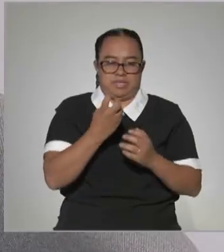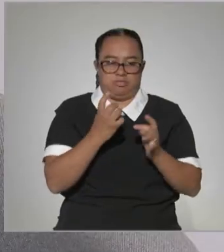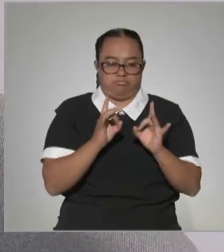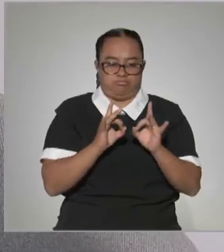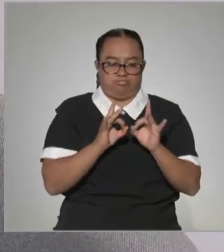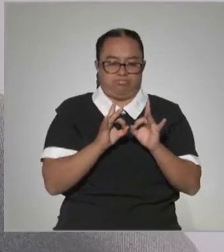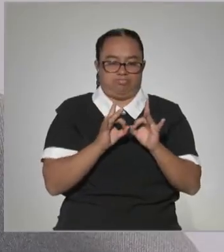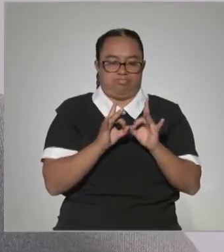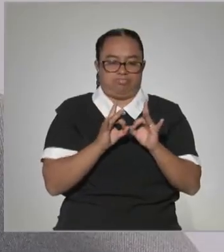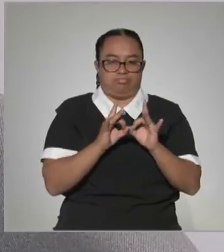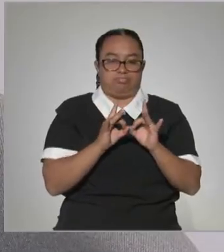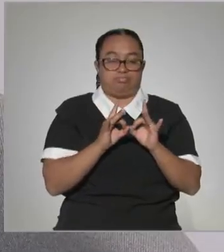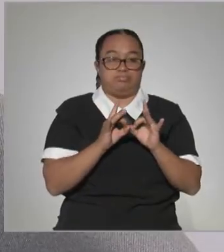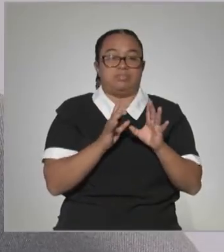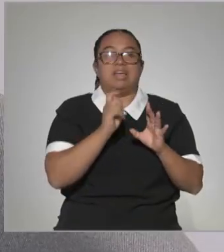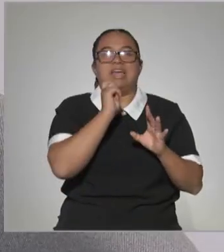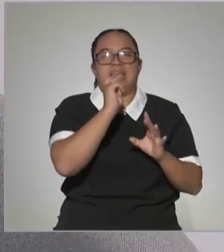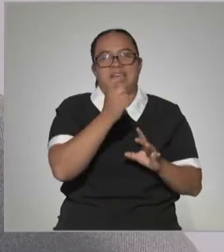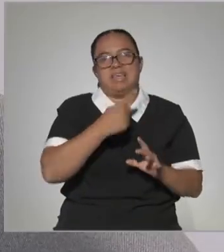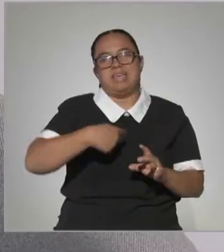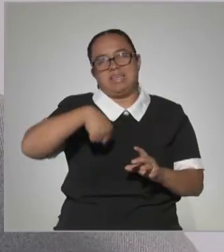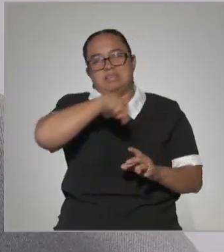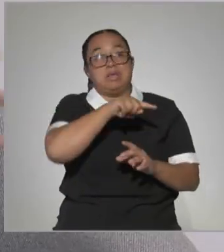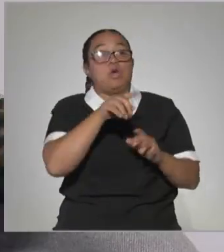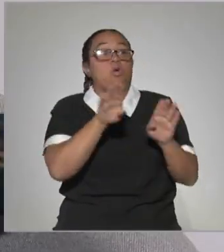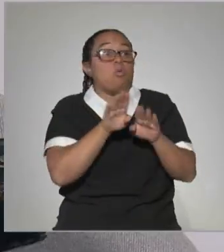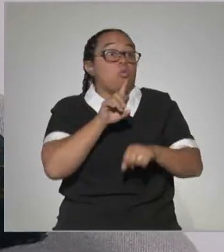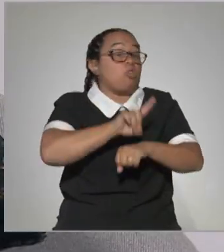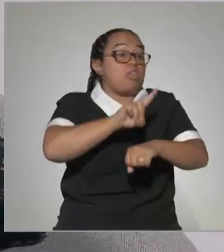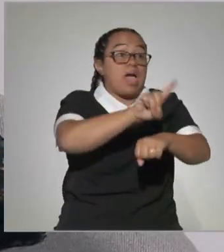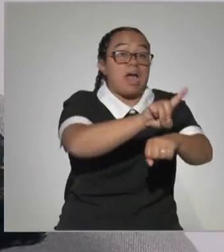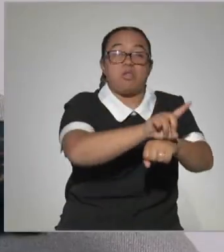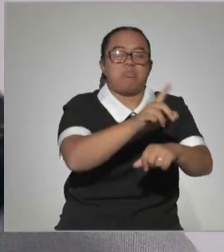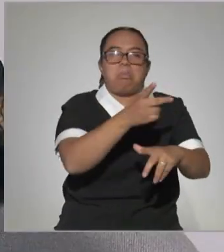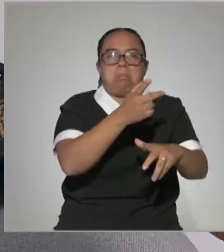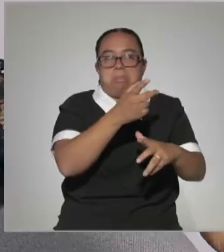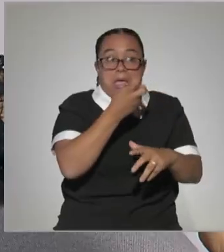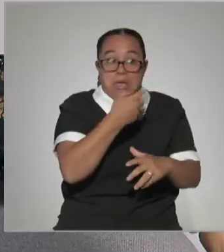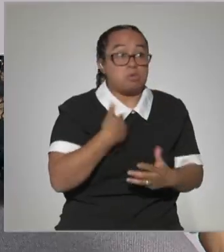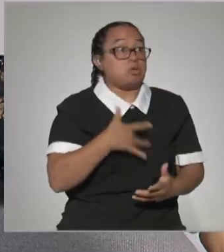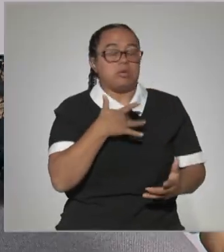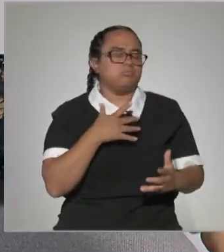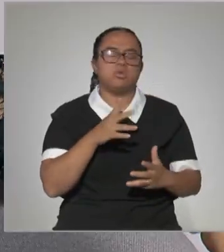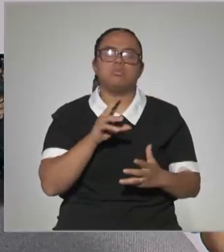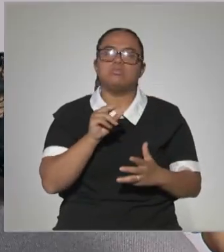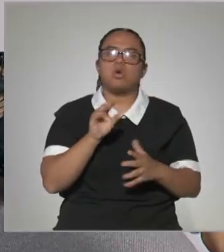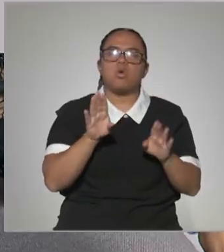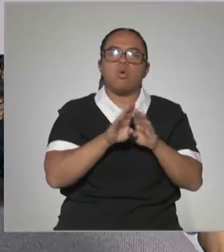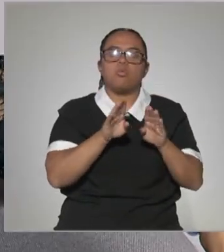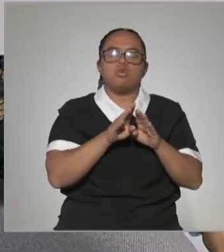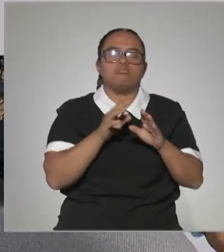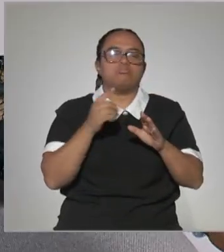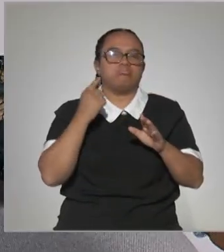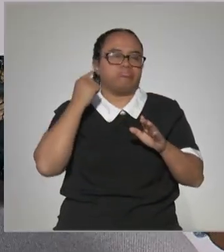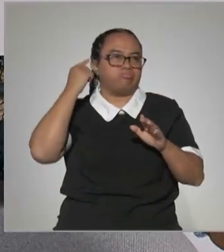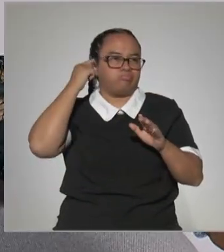conductas que no son tan relevantes para la supervivencia, como que pasan a segundo nivel, que son aquellas que son